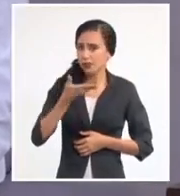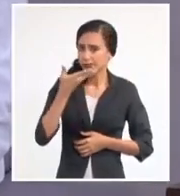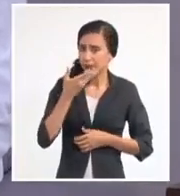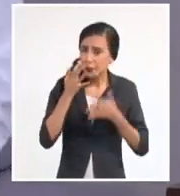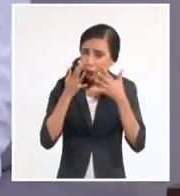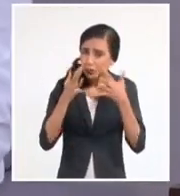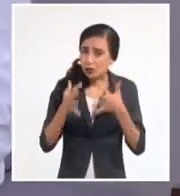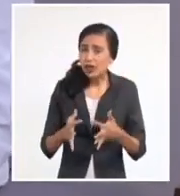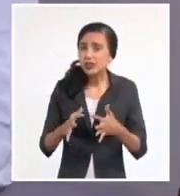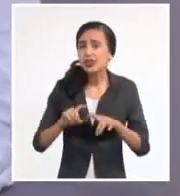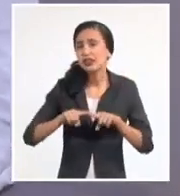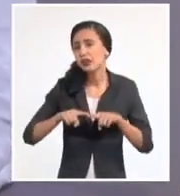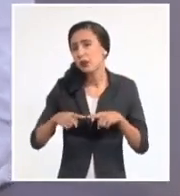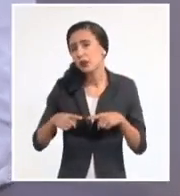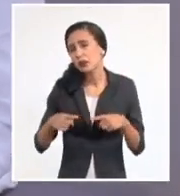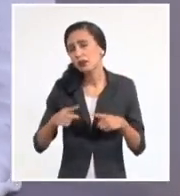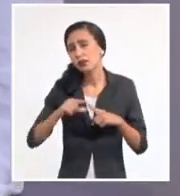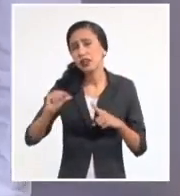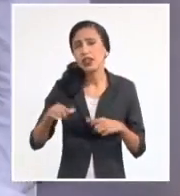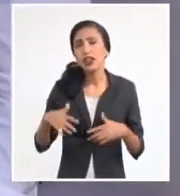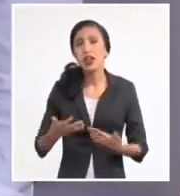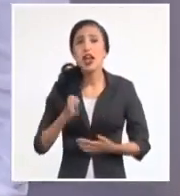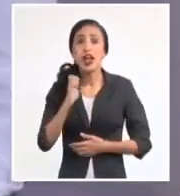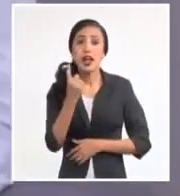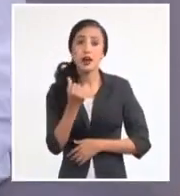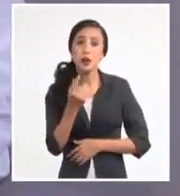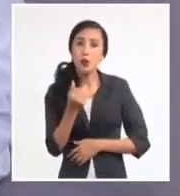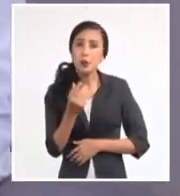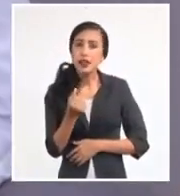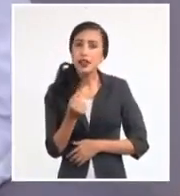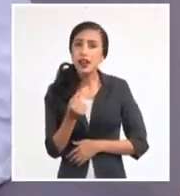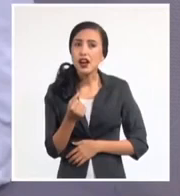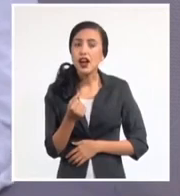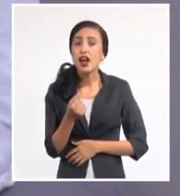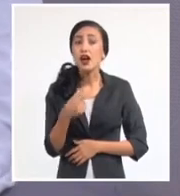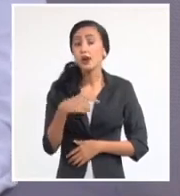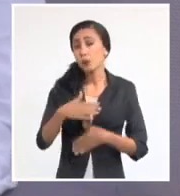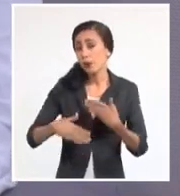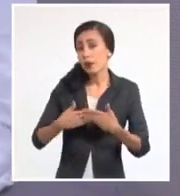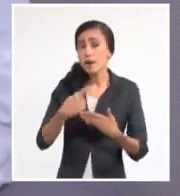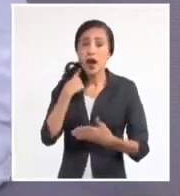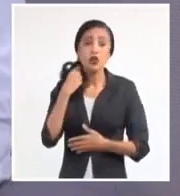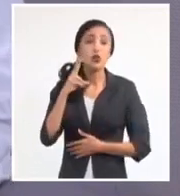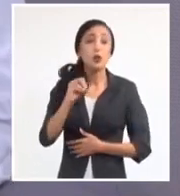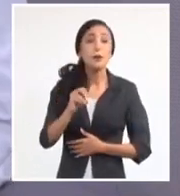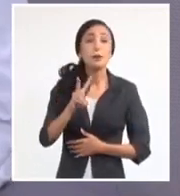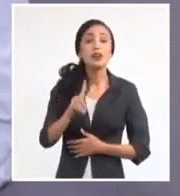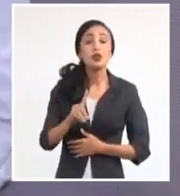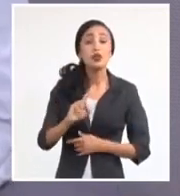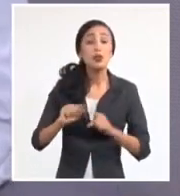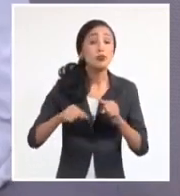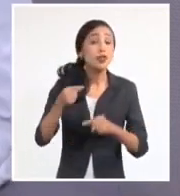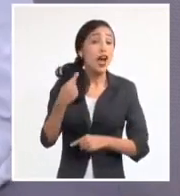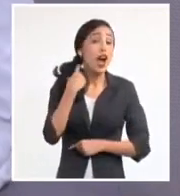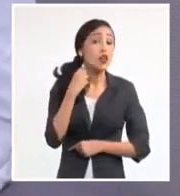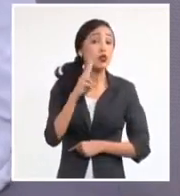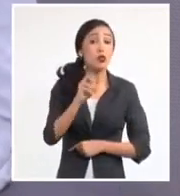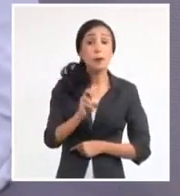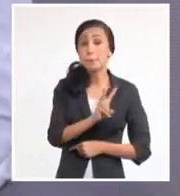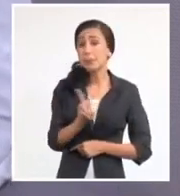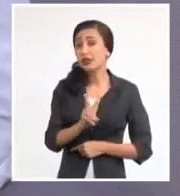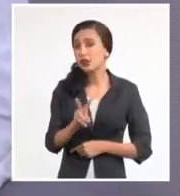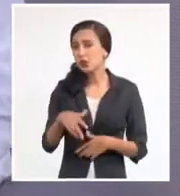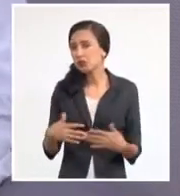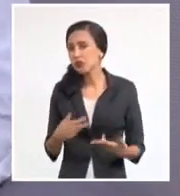sobre qué va a ser la economía, los desafíos que ha habido en el 2021 y qué va a pasar en el 2022. Porque